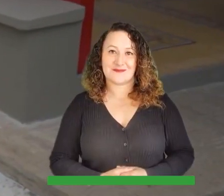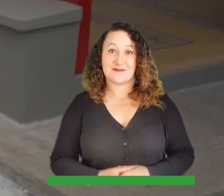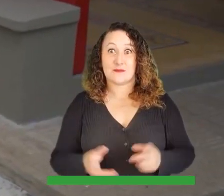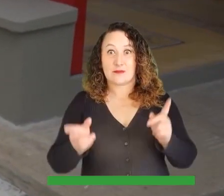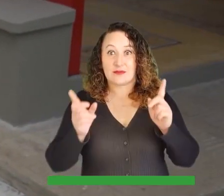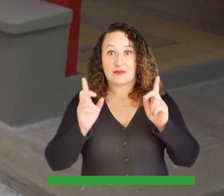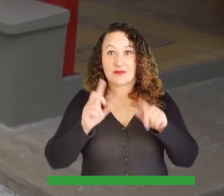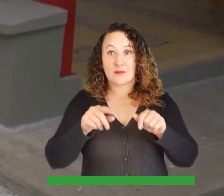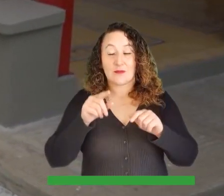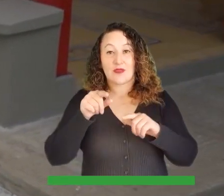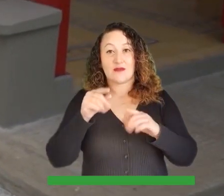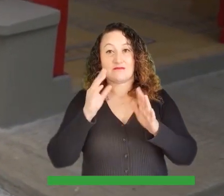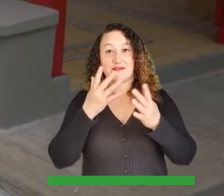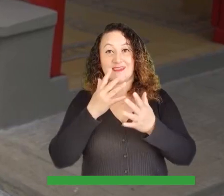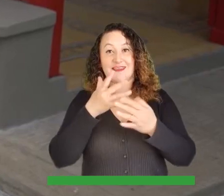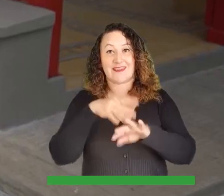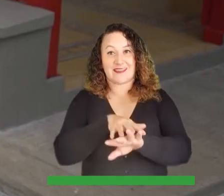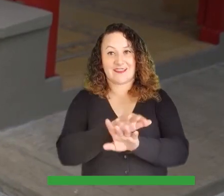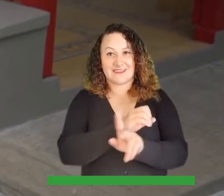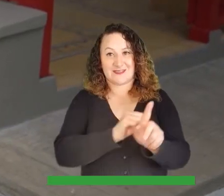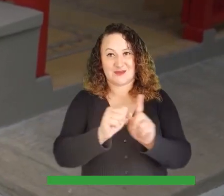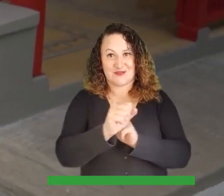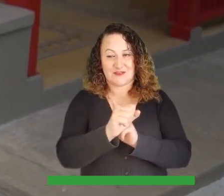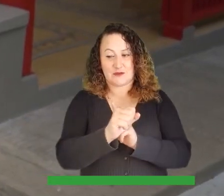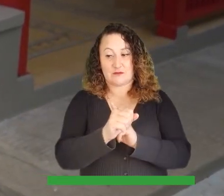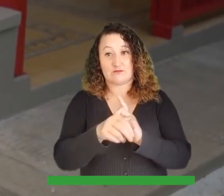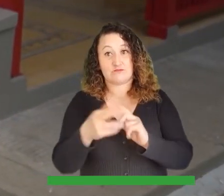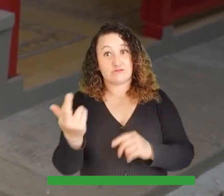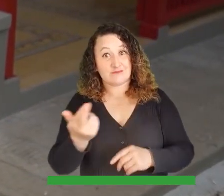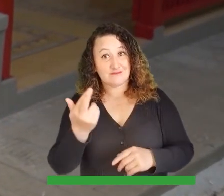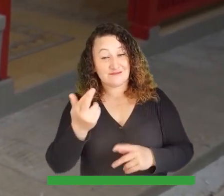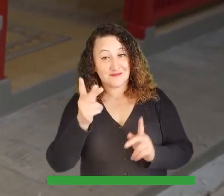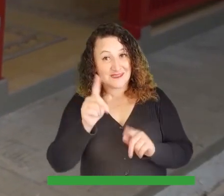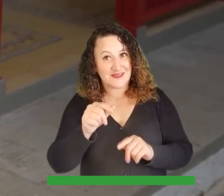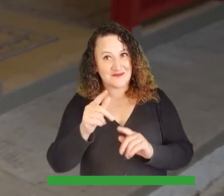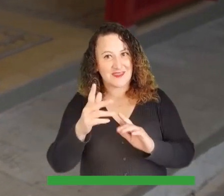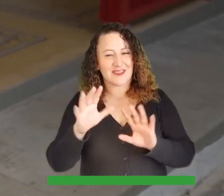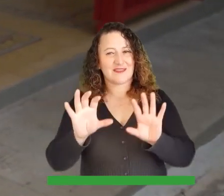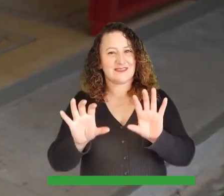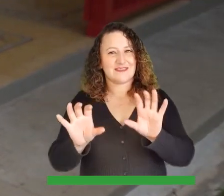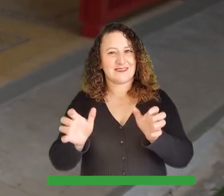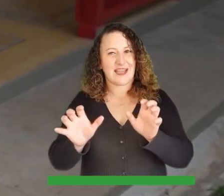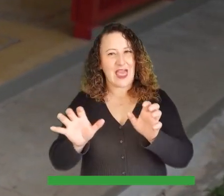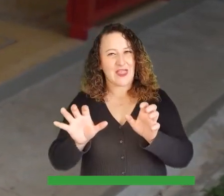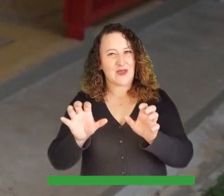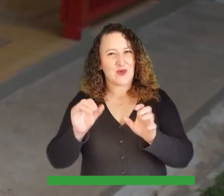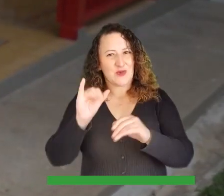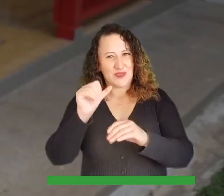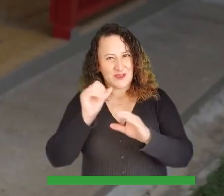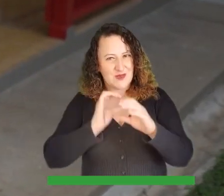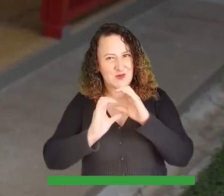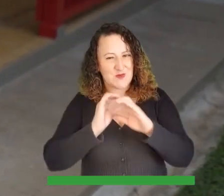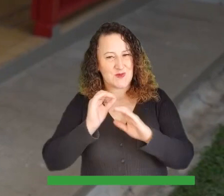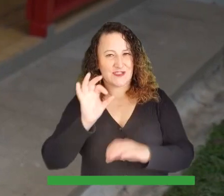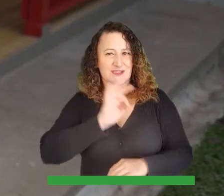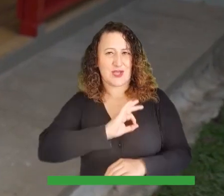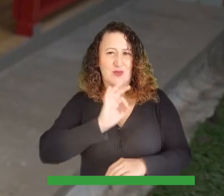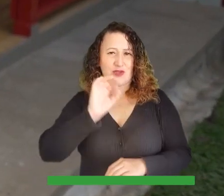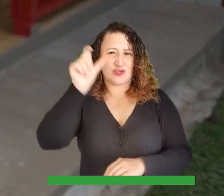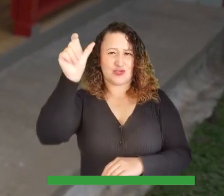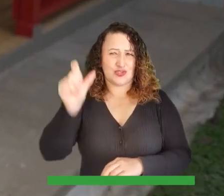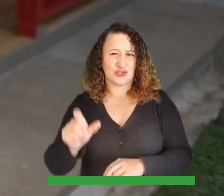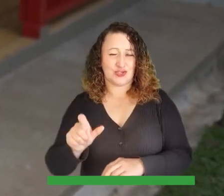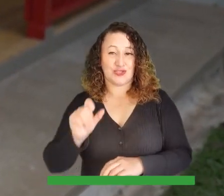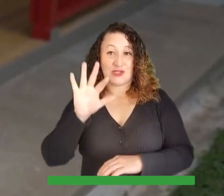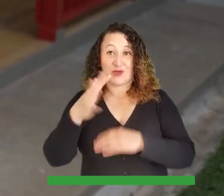www.ica.gov.co y también en nuestras redes sociales. Igualmente les reiteramos la invitación para que sintonicen ICA Comunica Radio todos los sábados a